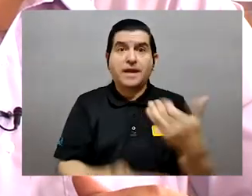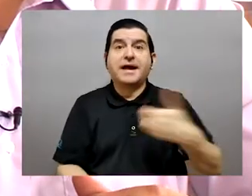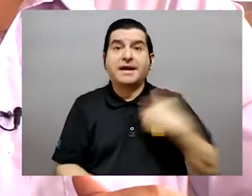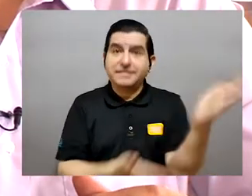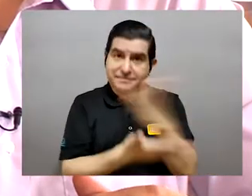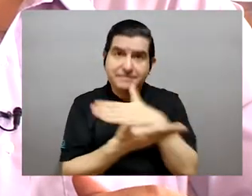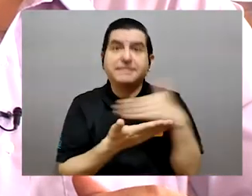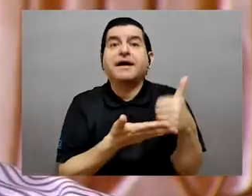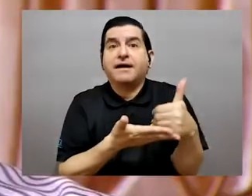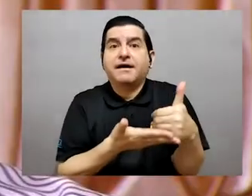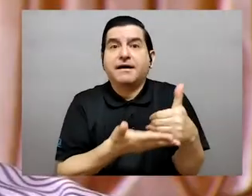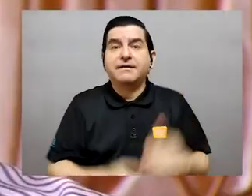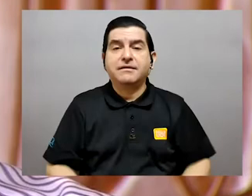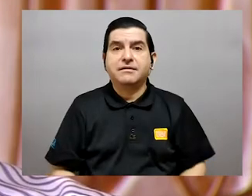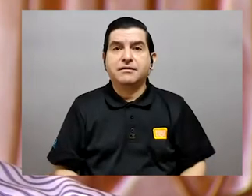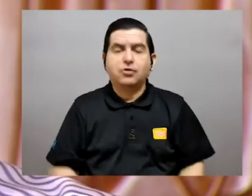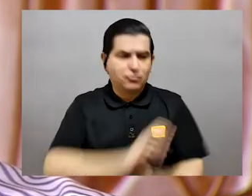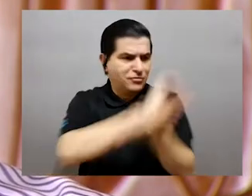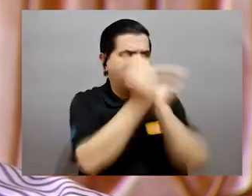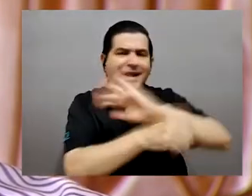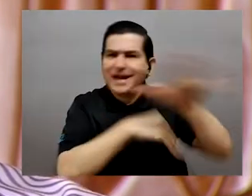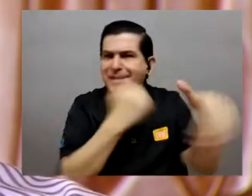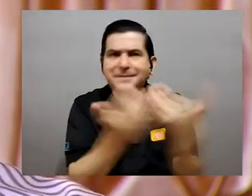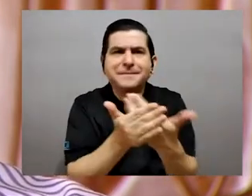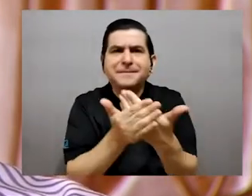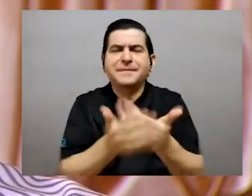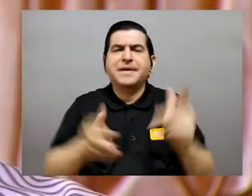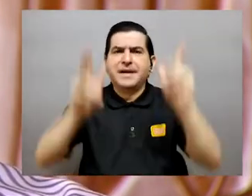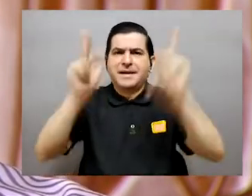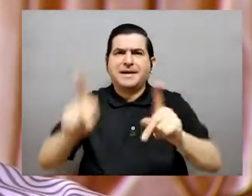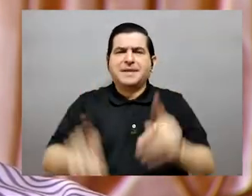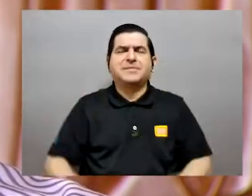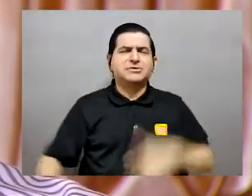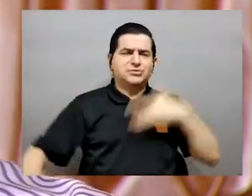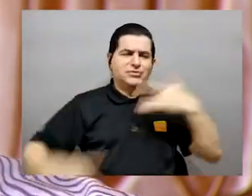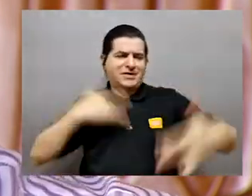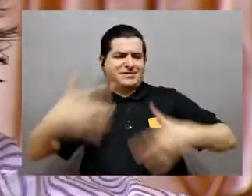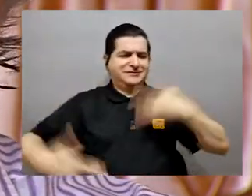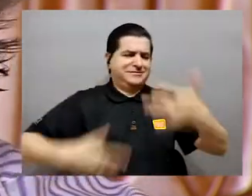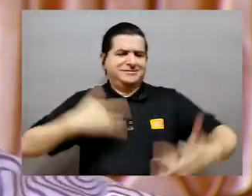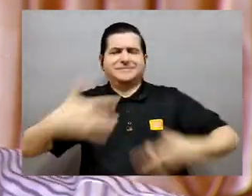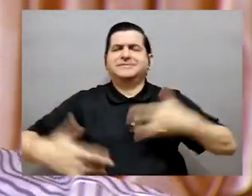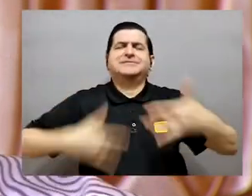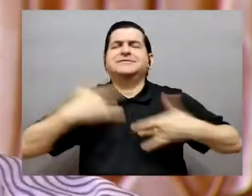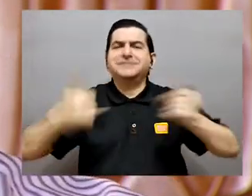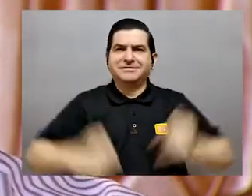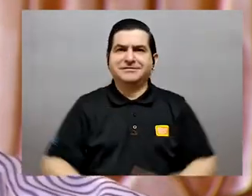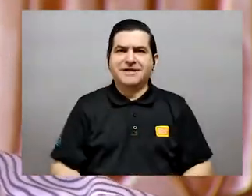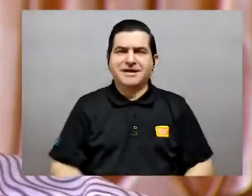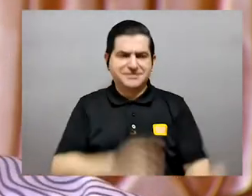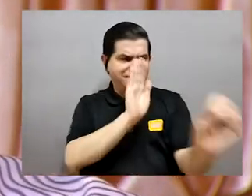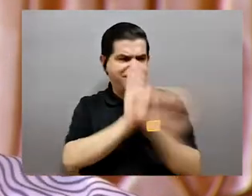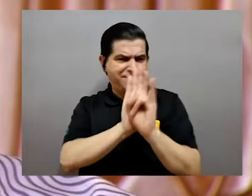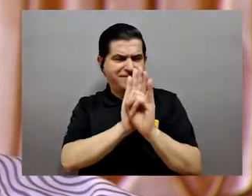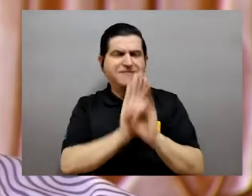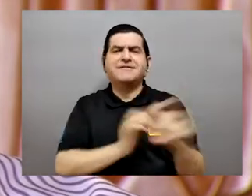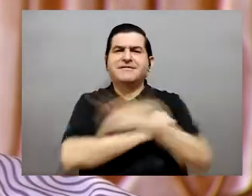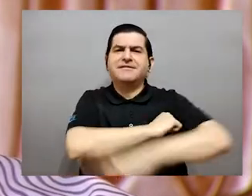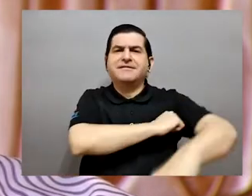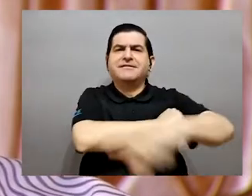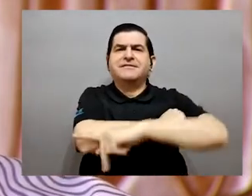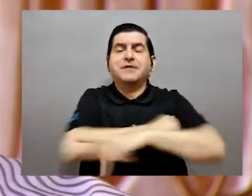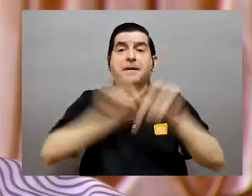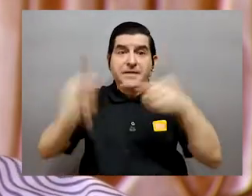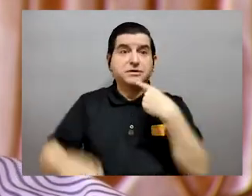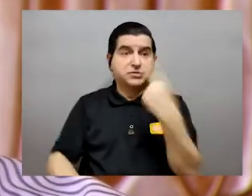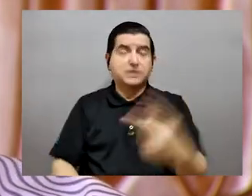falta o qué sueña Manuel Vargas Murillo? Esa beca, digamos, que tuve del gobierno italiano, fue del